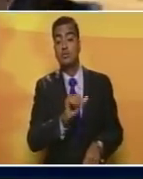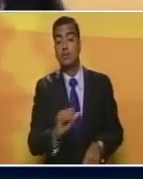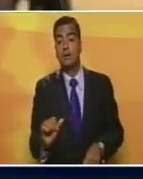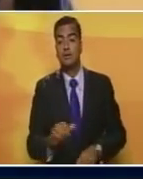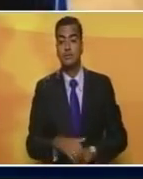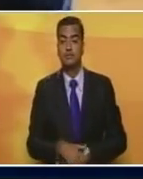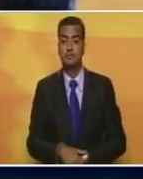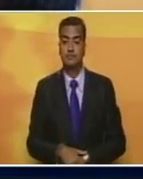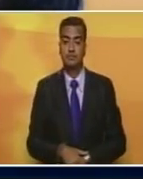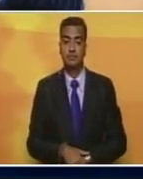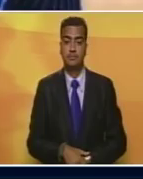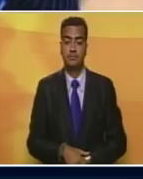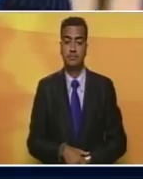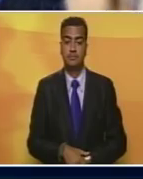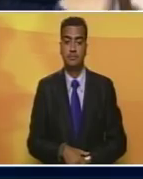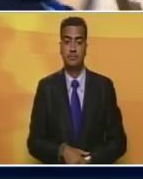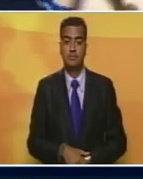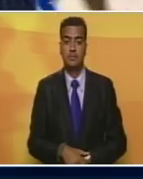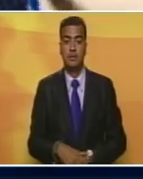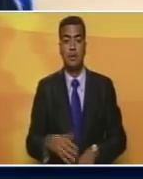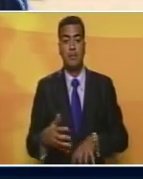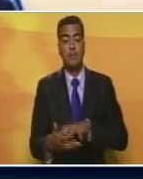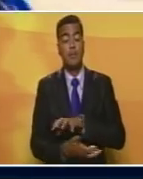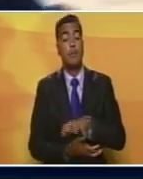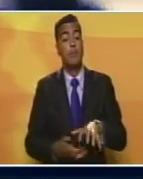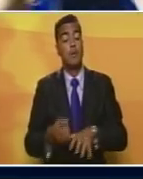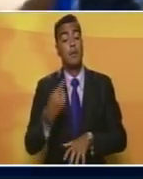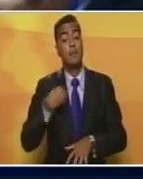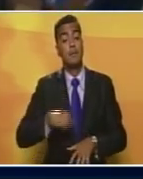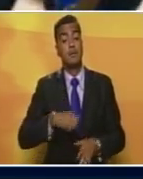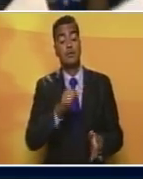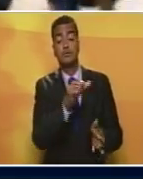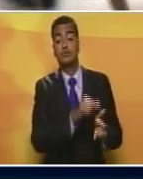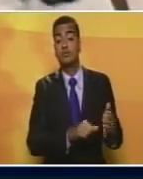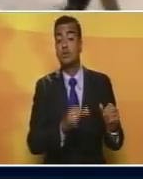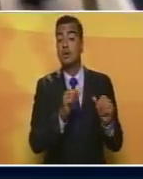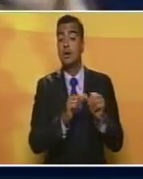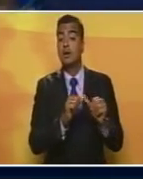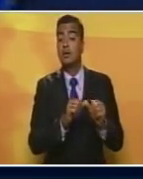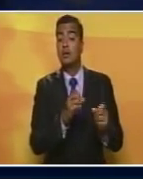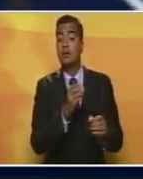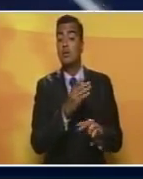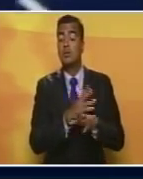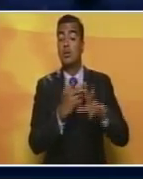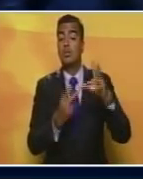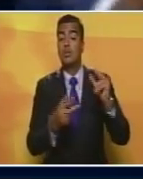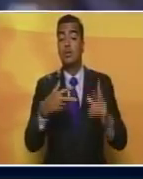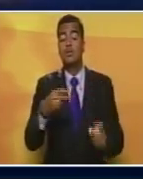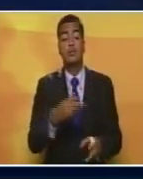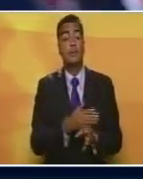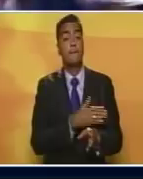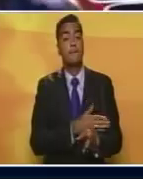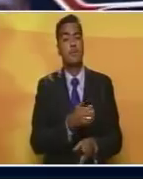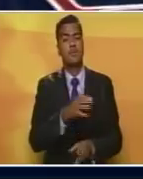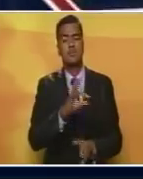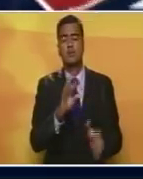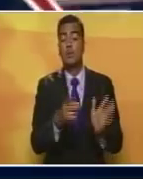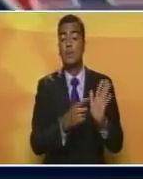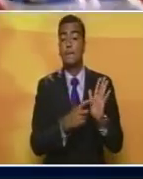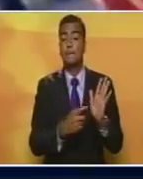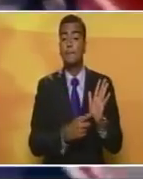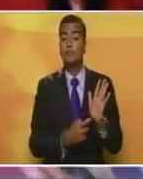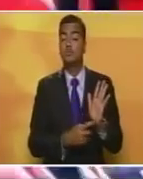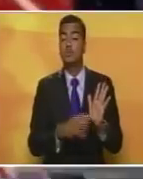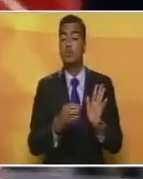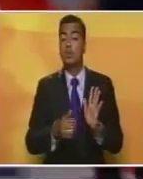Seguimos con notas del baloncesto porque el base armador de los Hechiceros de Washington, John Wall, deberá ser operado de la rodilla izquierda